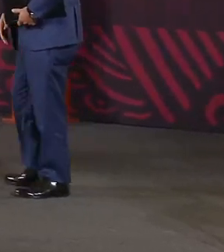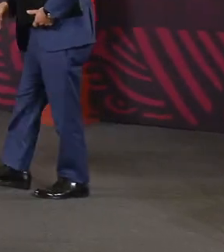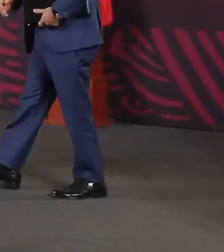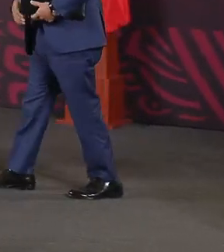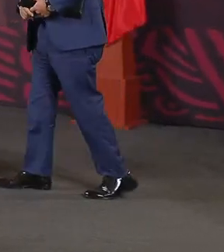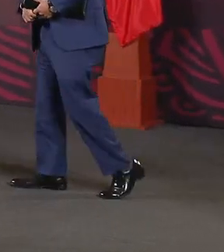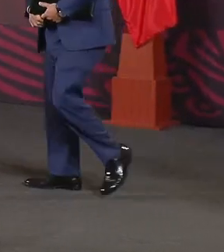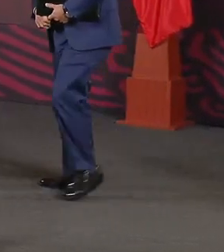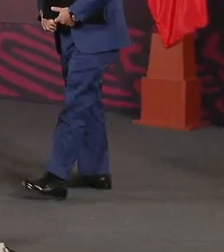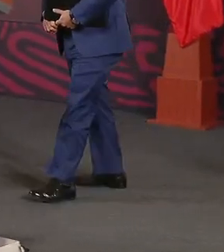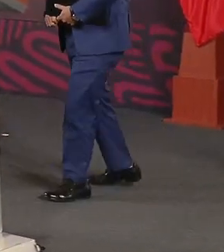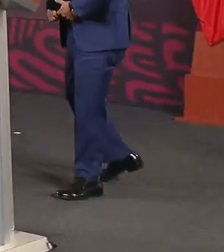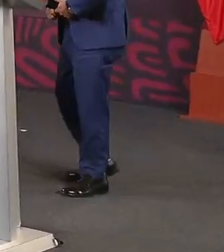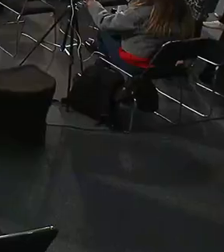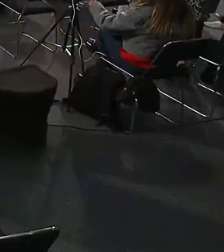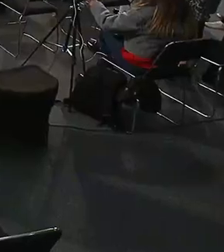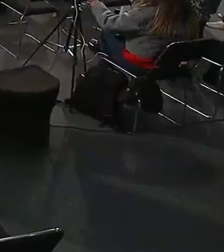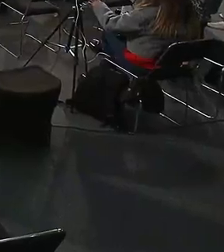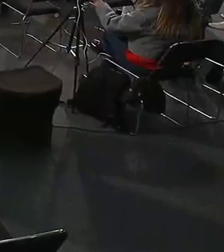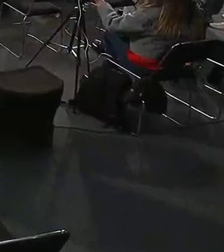Oye,